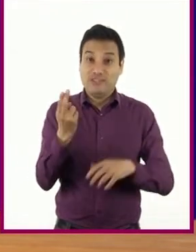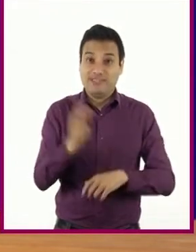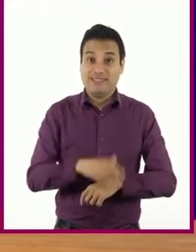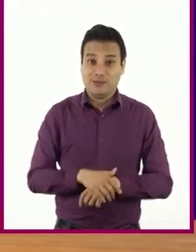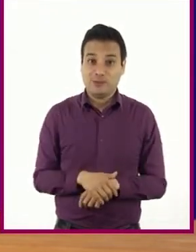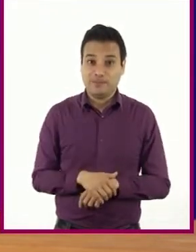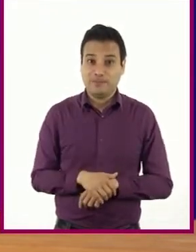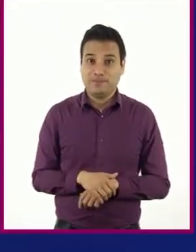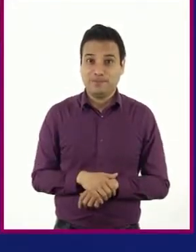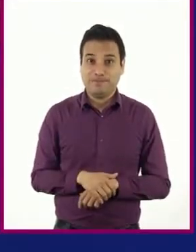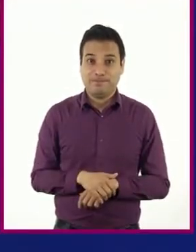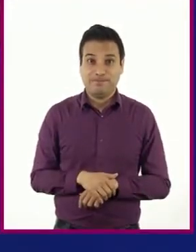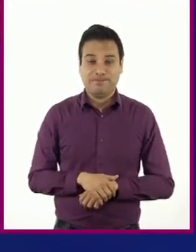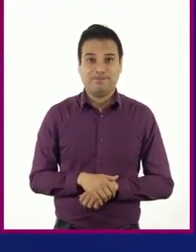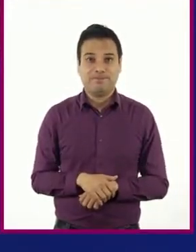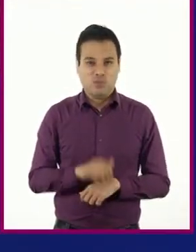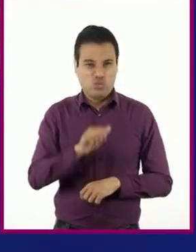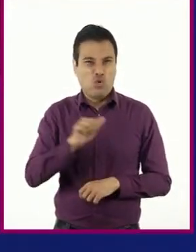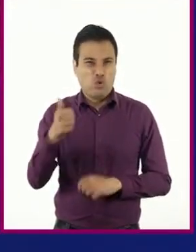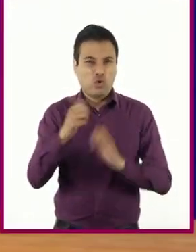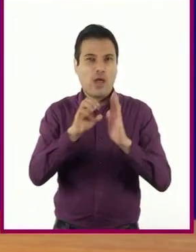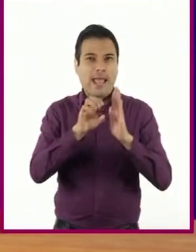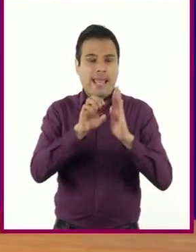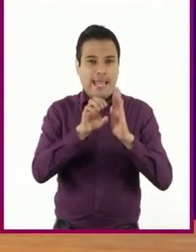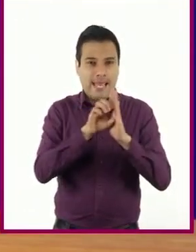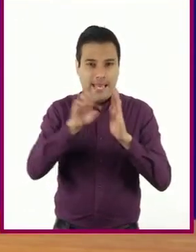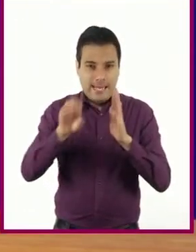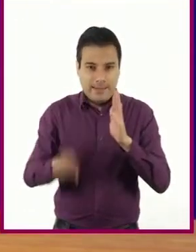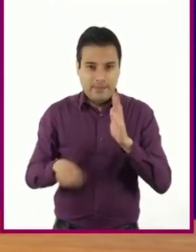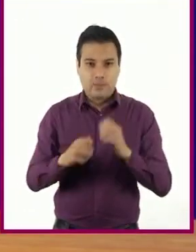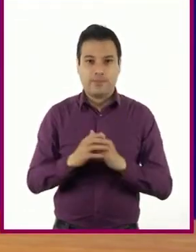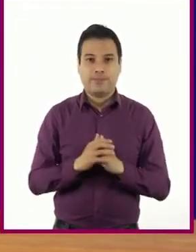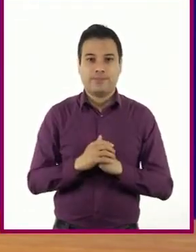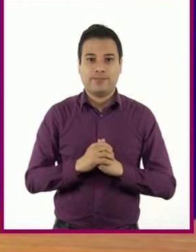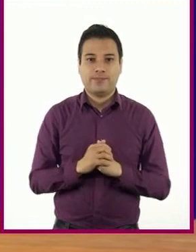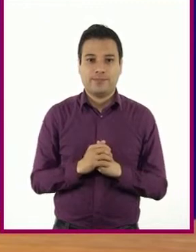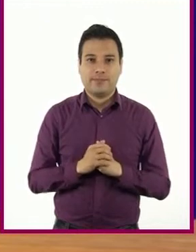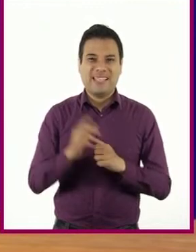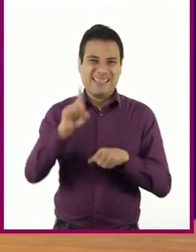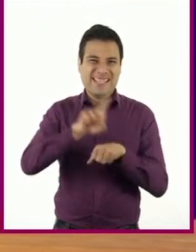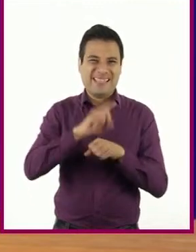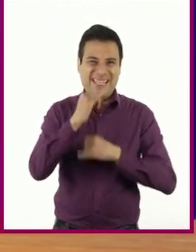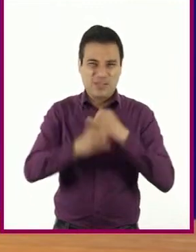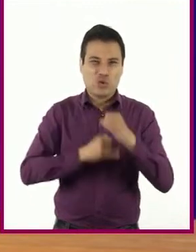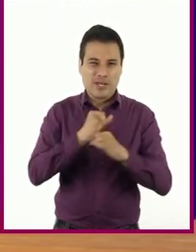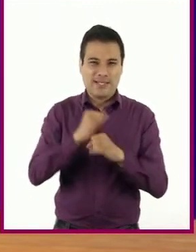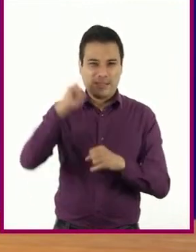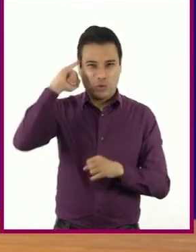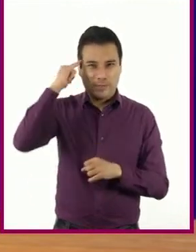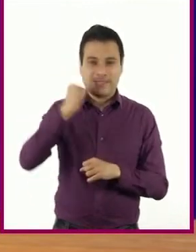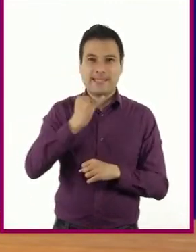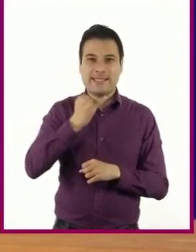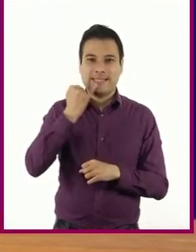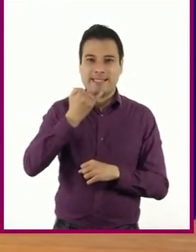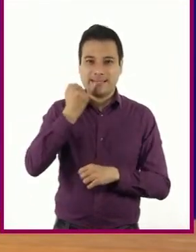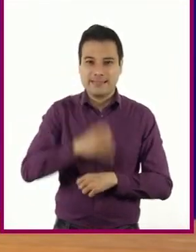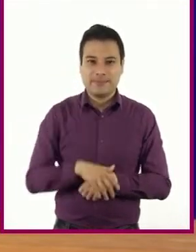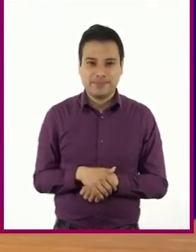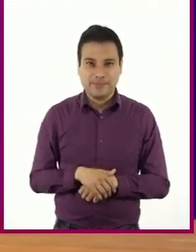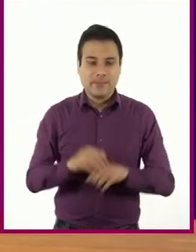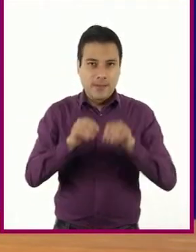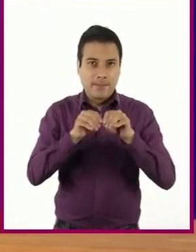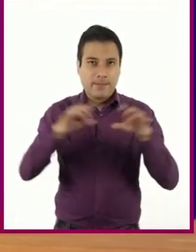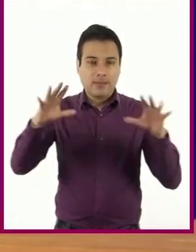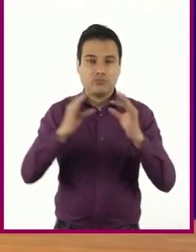mutuo acercamiento. Otro ejemplo, el INALI, Instituto Nacional de Lenguas Indígenas, difundió una convocatoria para